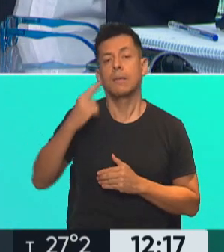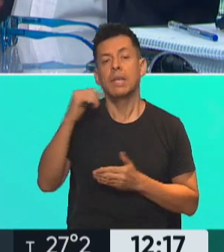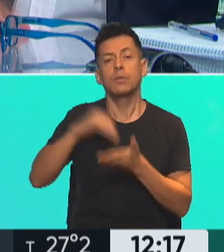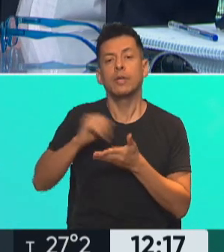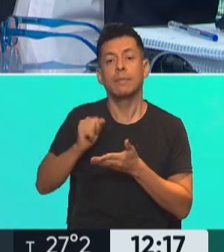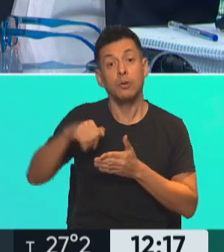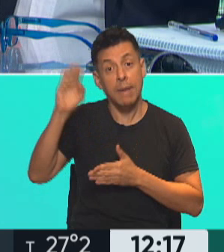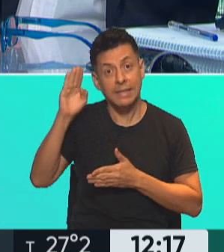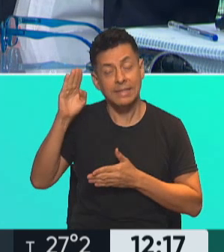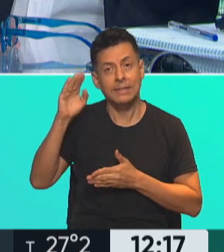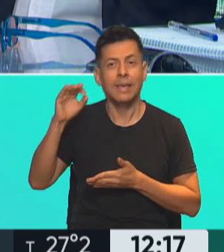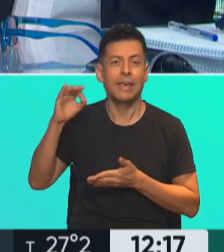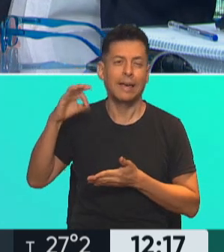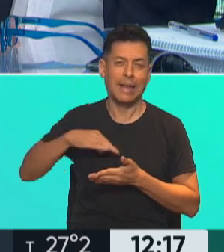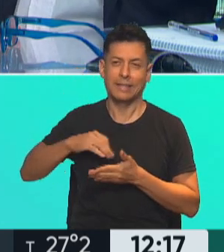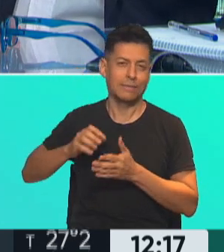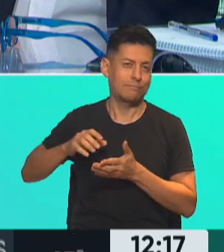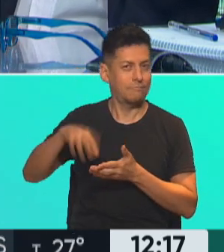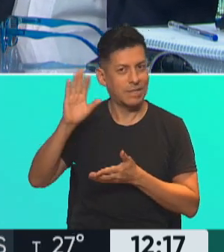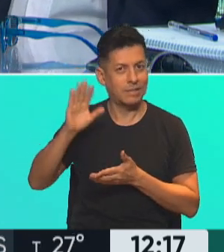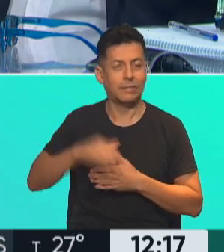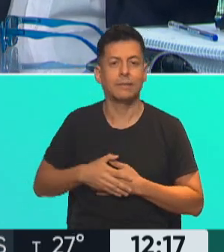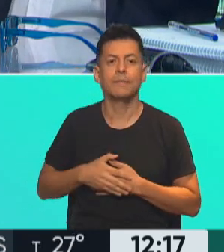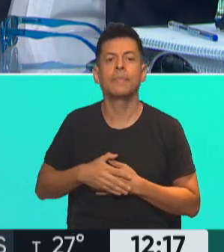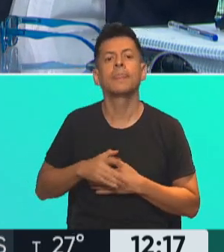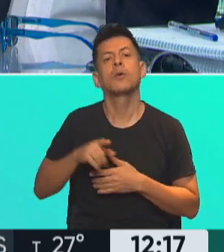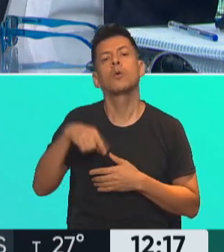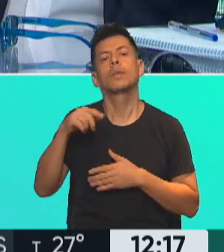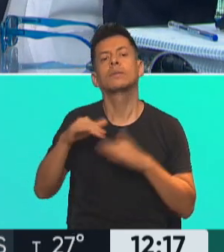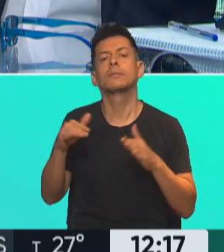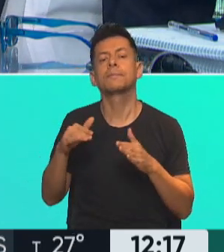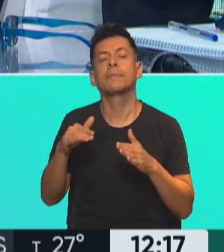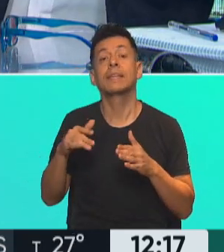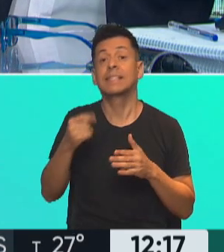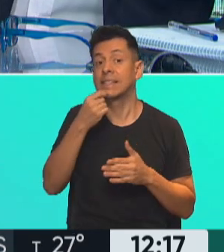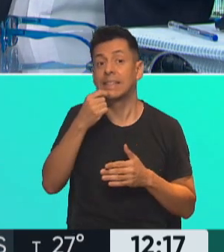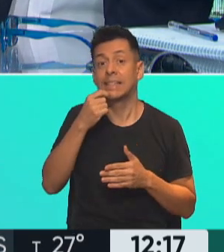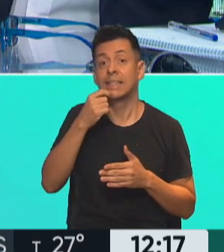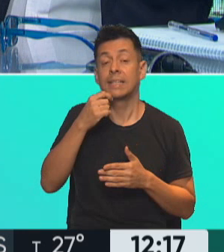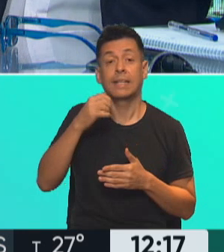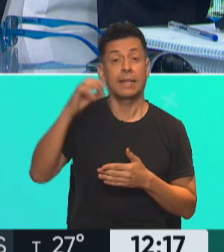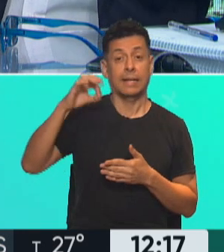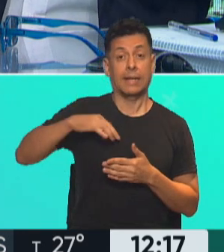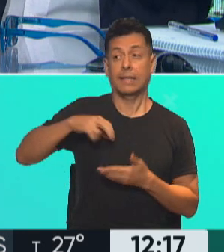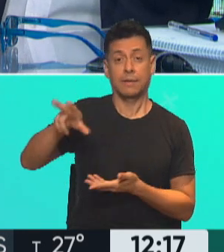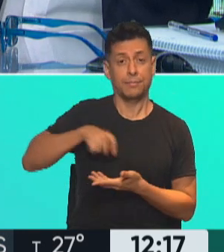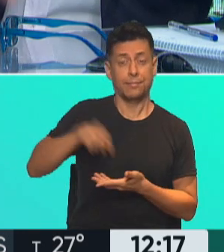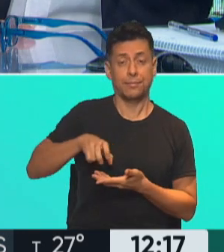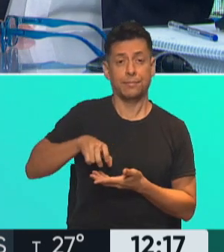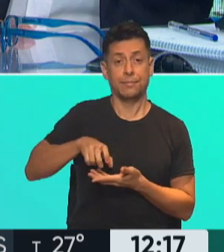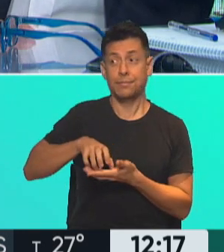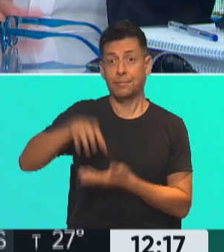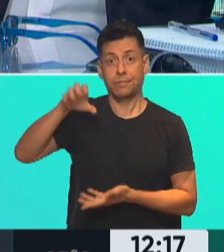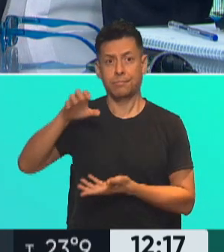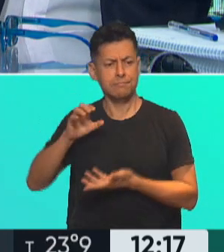estamos hablando de las ganancias extraordinarias, y además otro aspecto, cuando la renta inesperada se vuelque a la